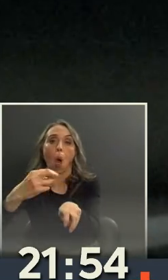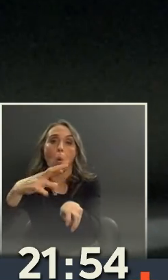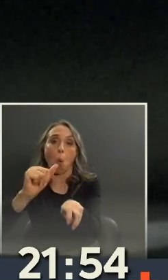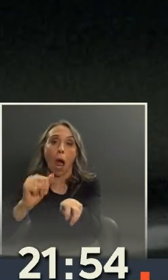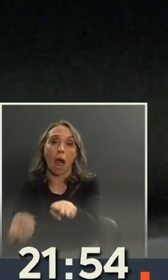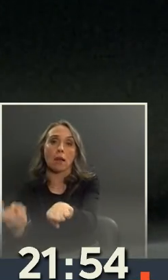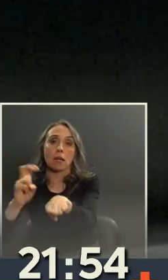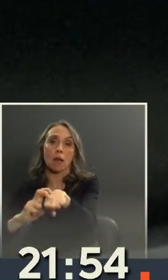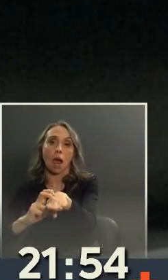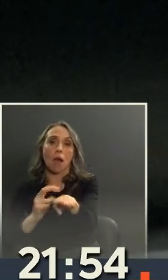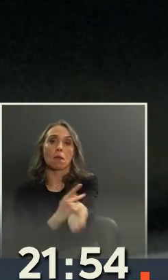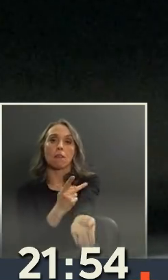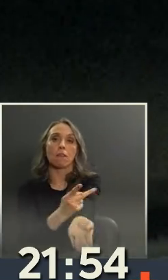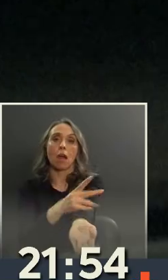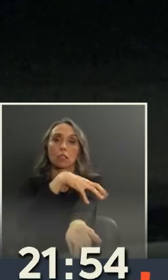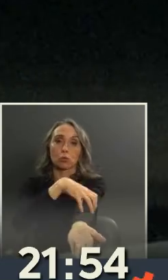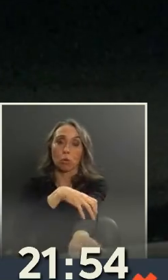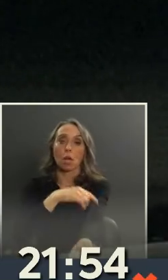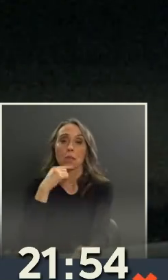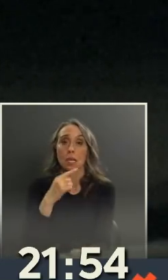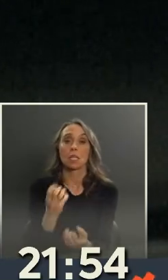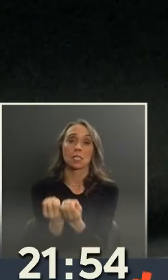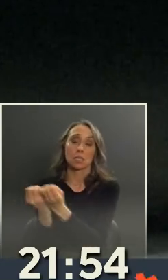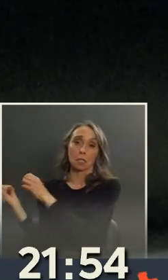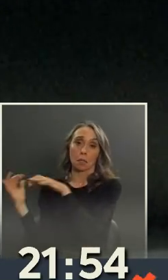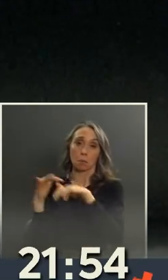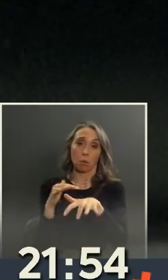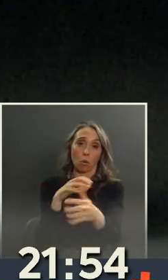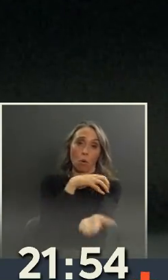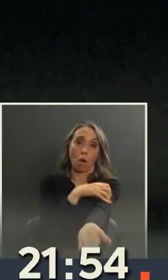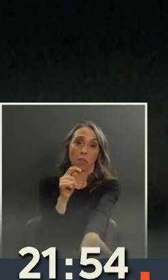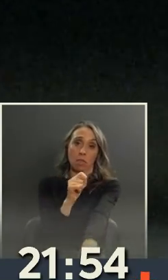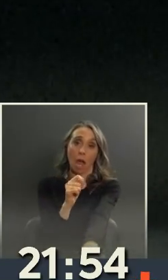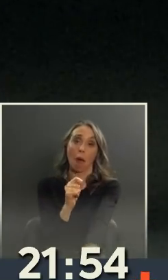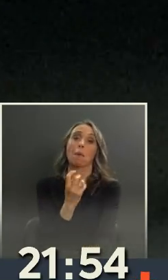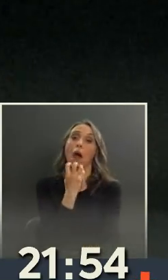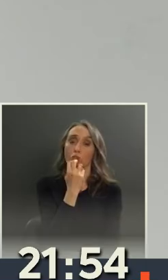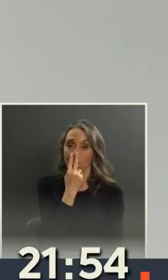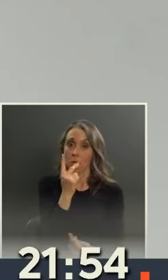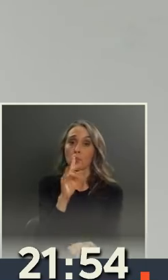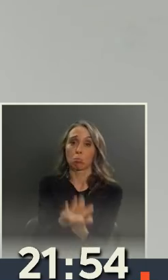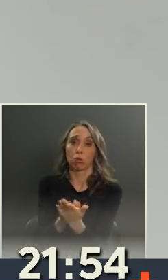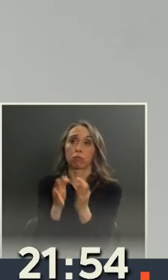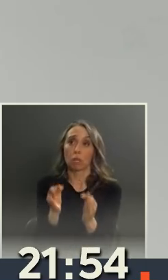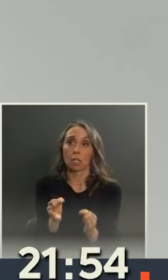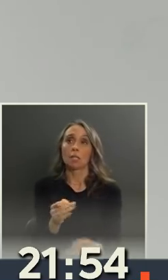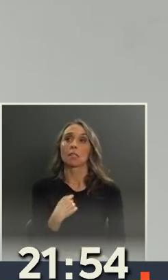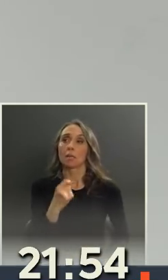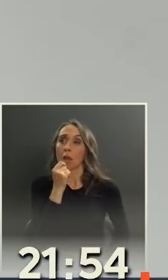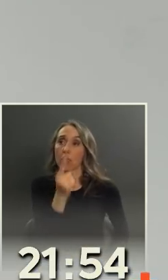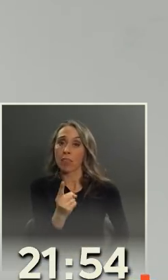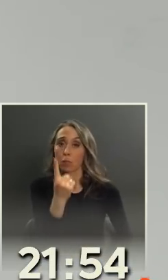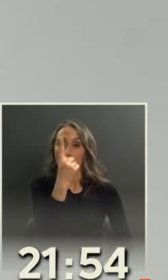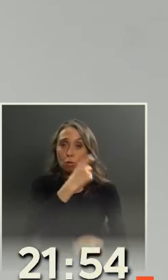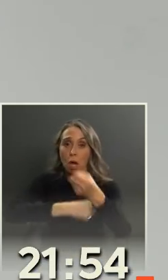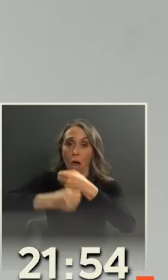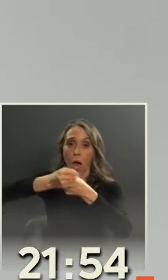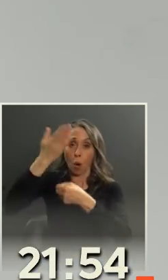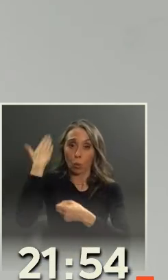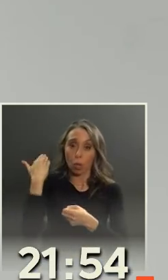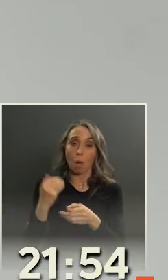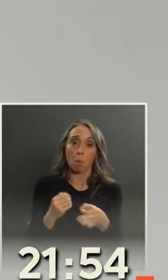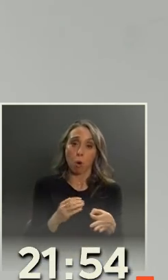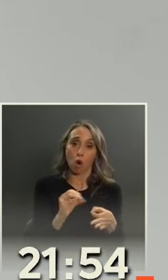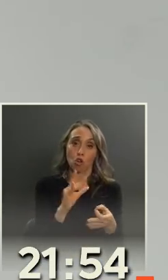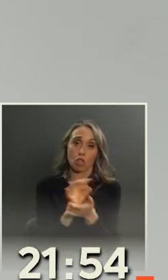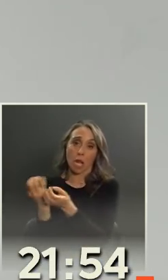Es evidente que existe un colapso migratorio en las regiones de Tarapacá y Antofagasta, situación que denunciamos hace más de un año en Colchane y